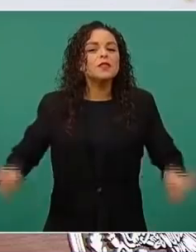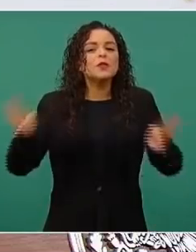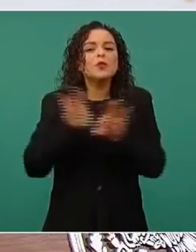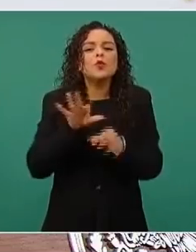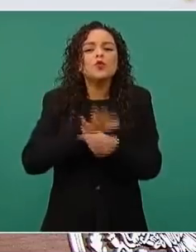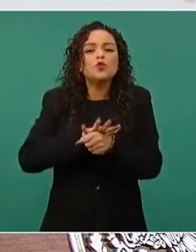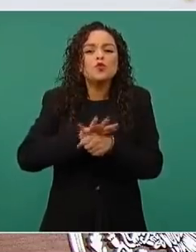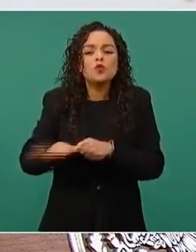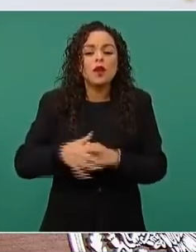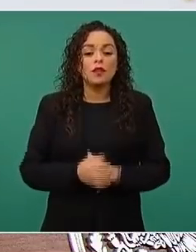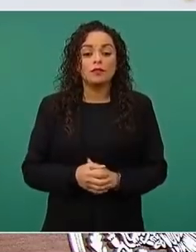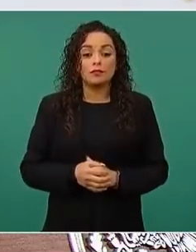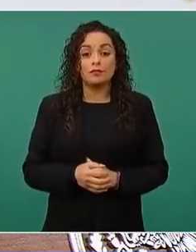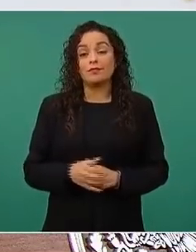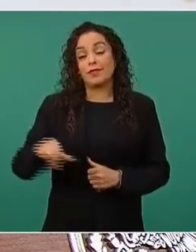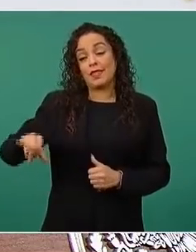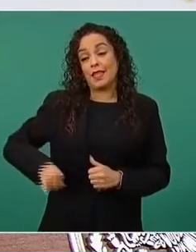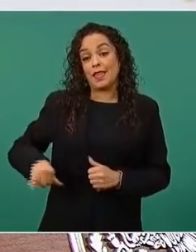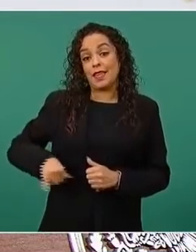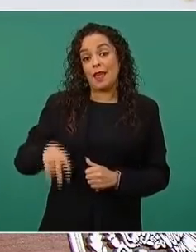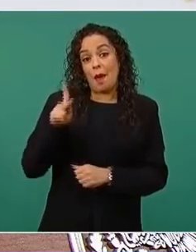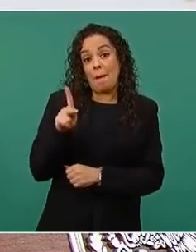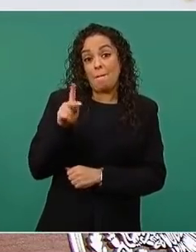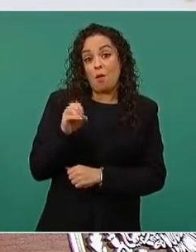es que se tenga poder.